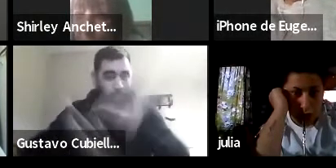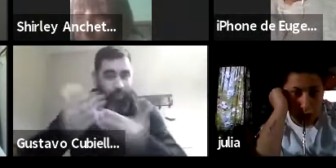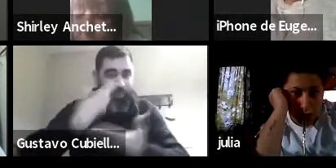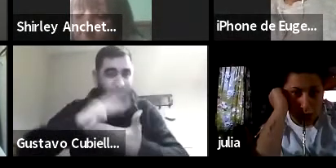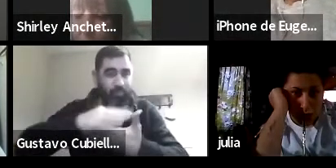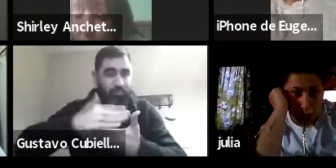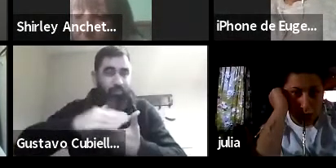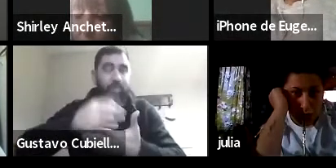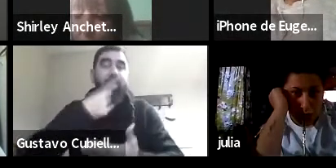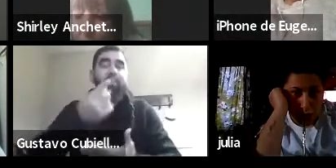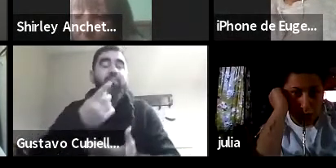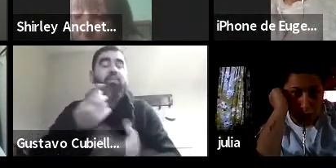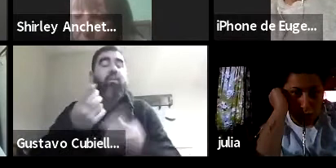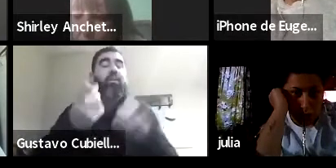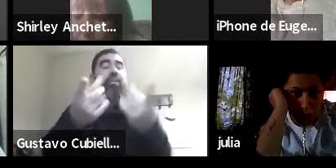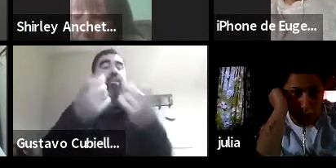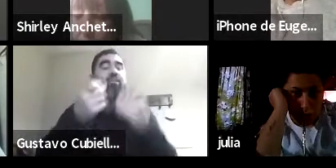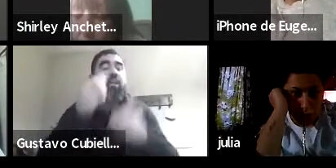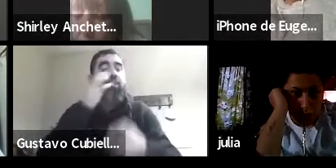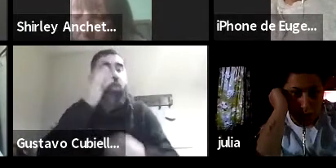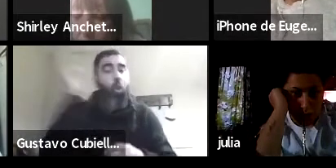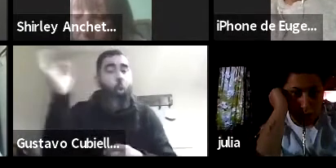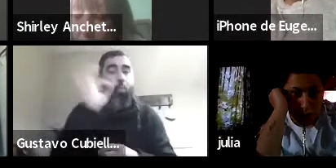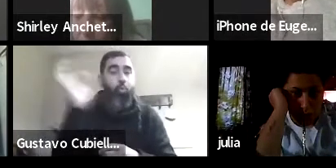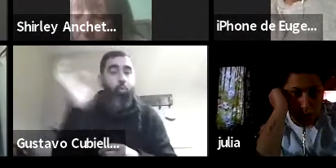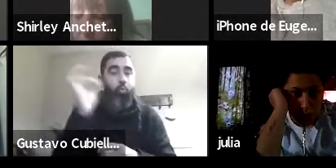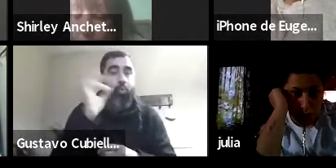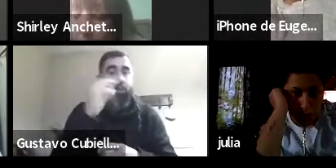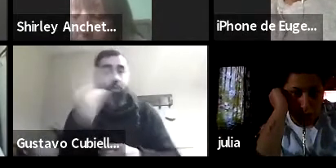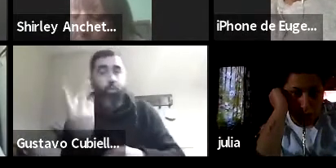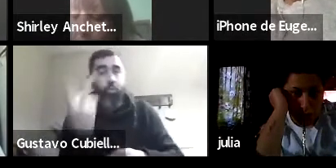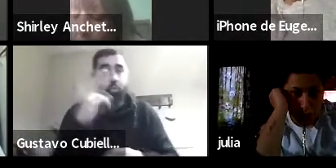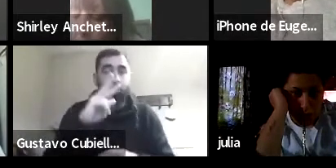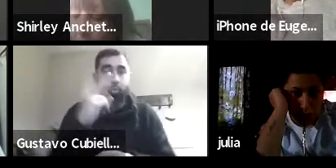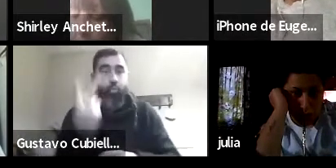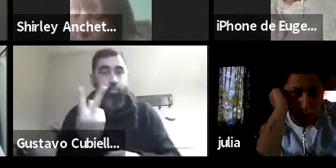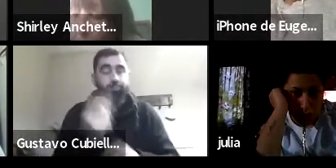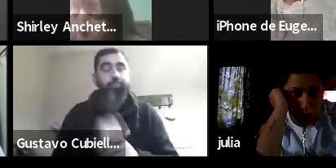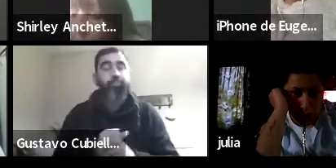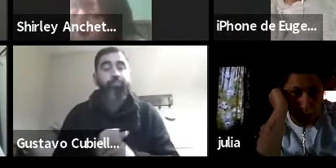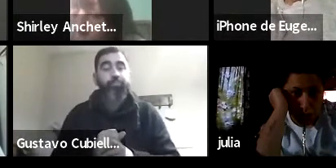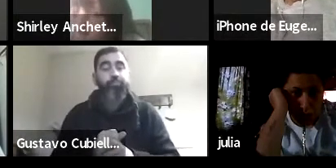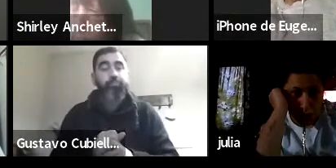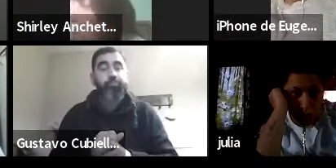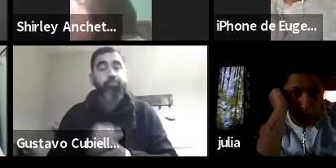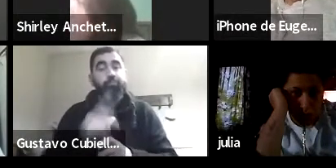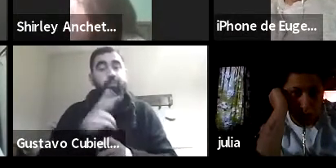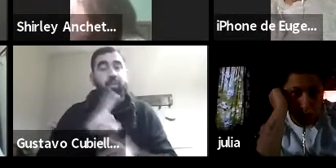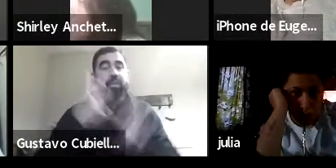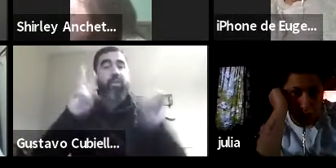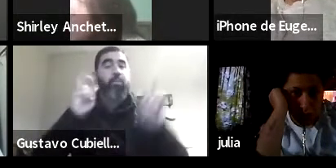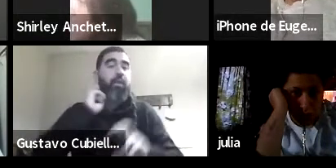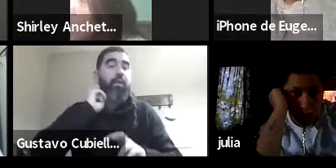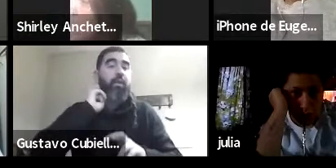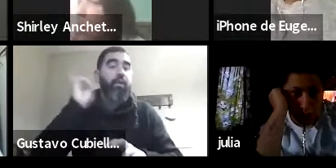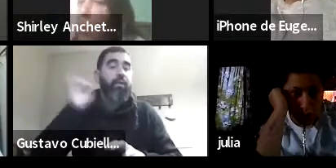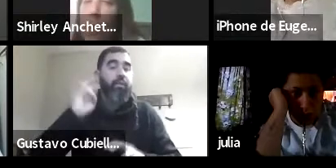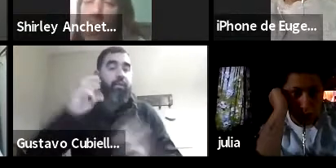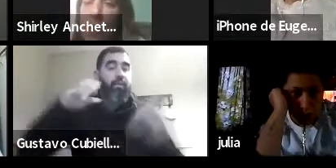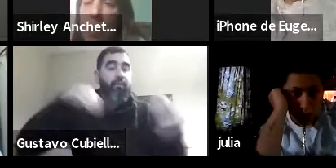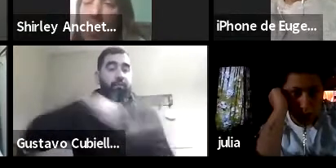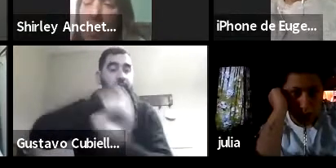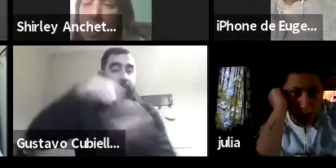necesidades y oportunidades, dos caras de una misma moneda. Y bueno, tenemos esto del estrés familiar, el